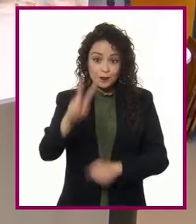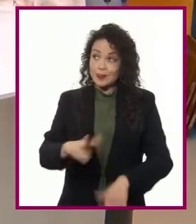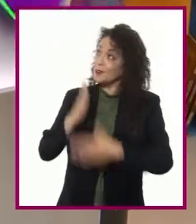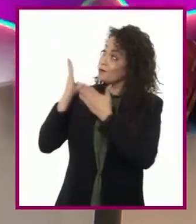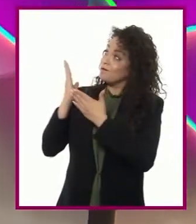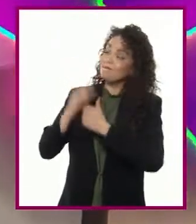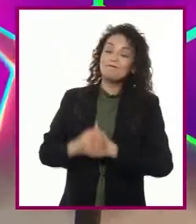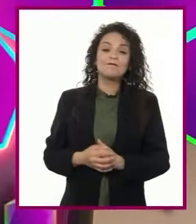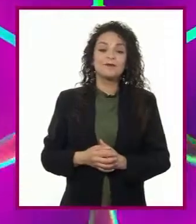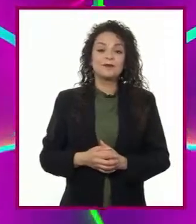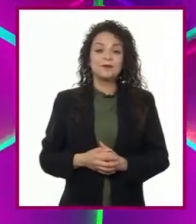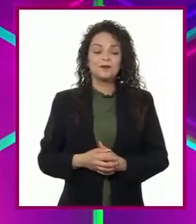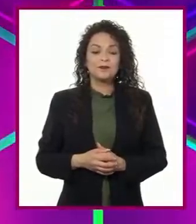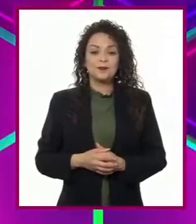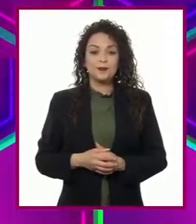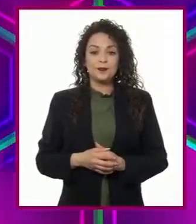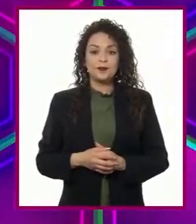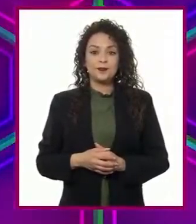verlo.